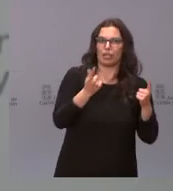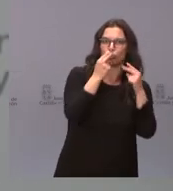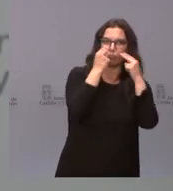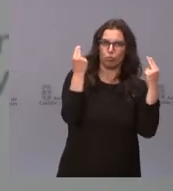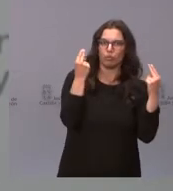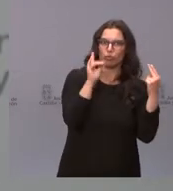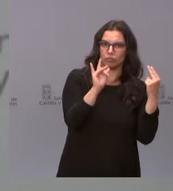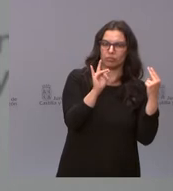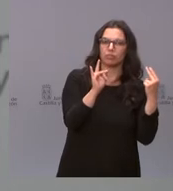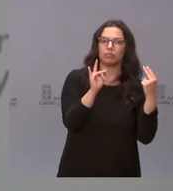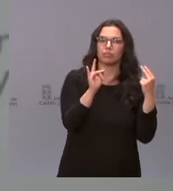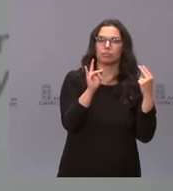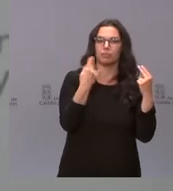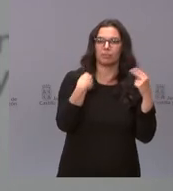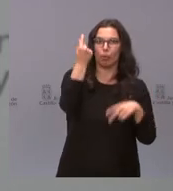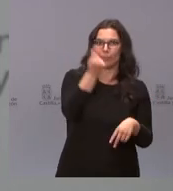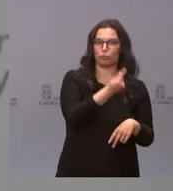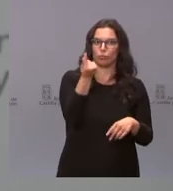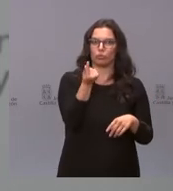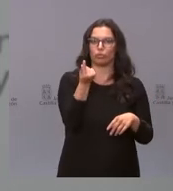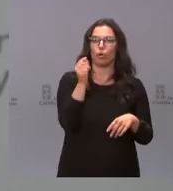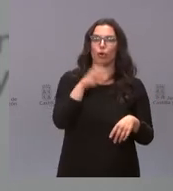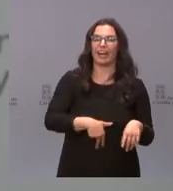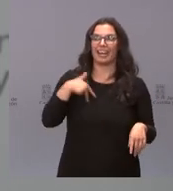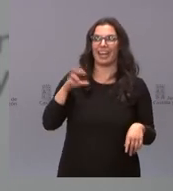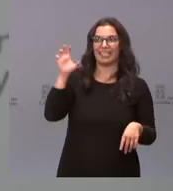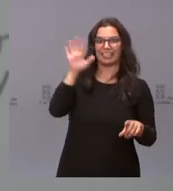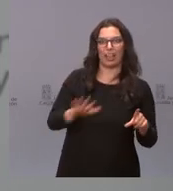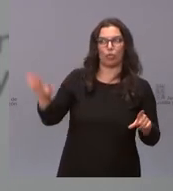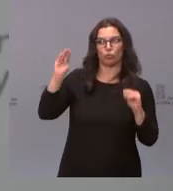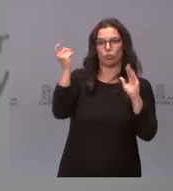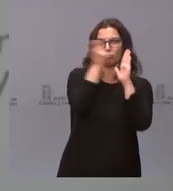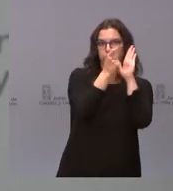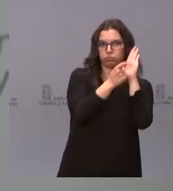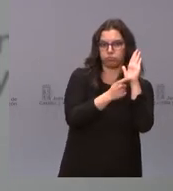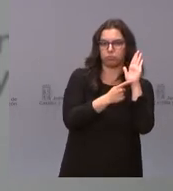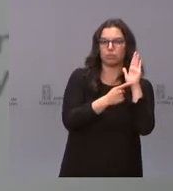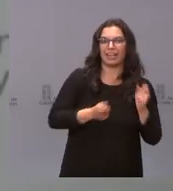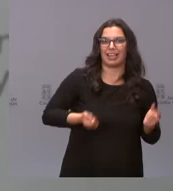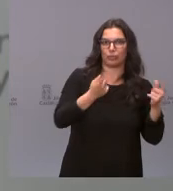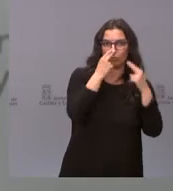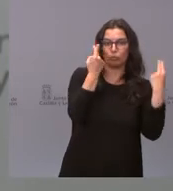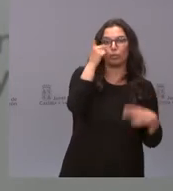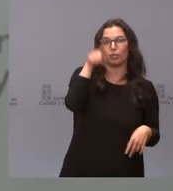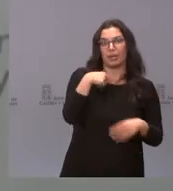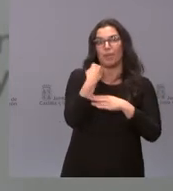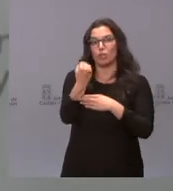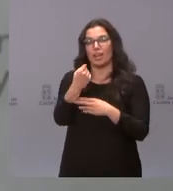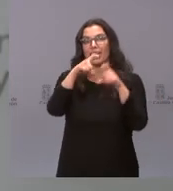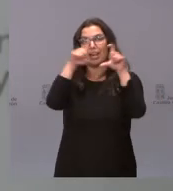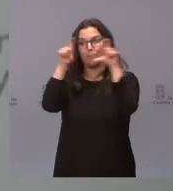de los presupuestos generales del estado pero por otro lado de apoyo a las empresas a las